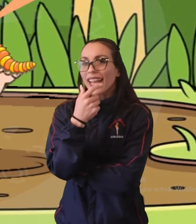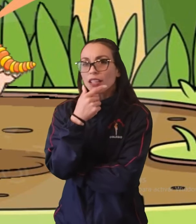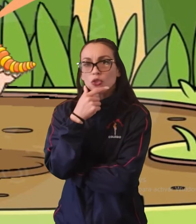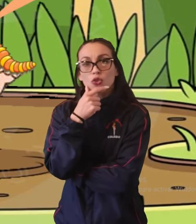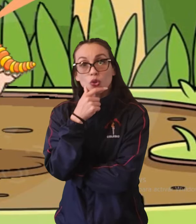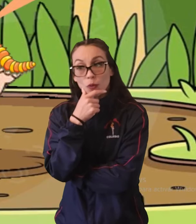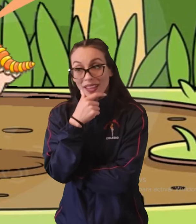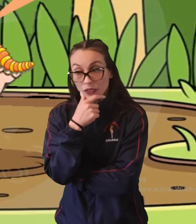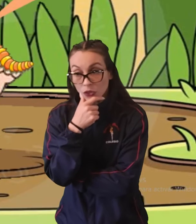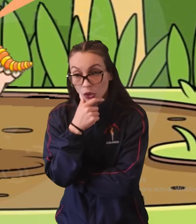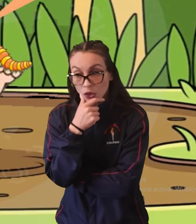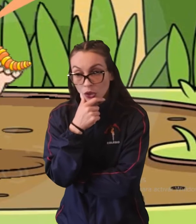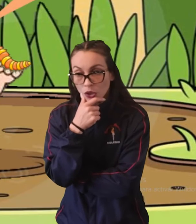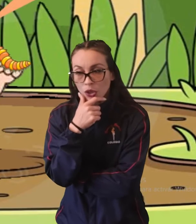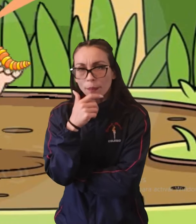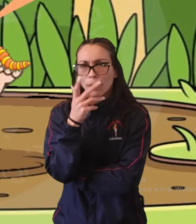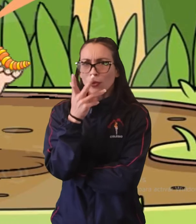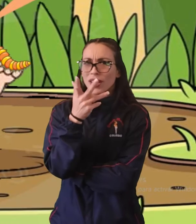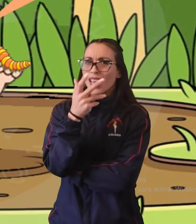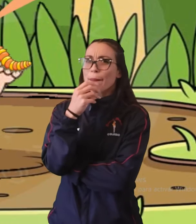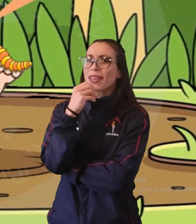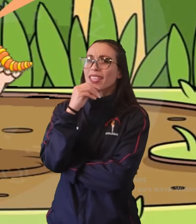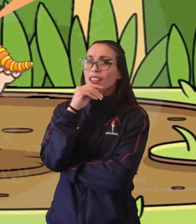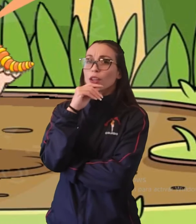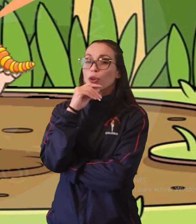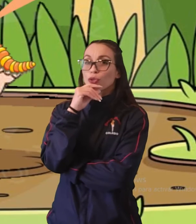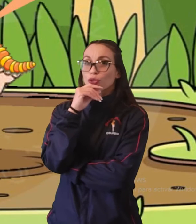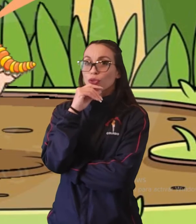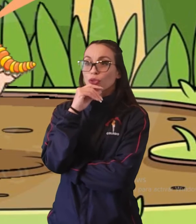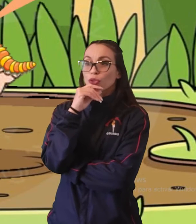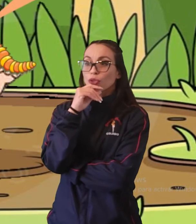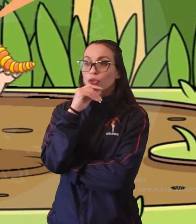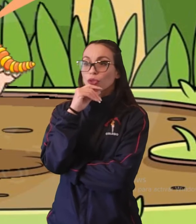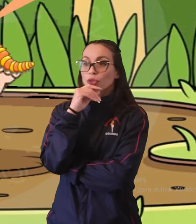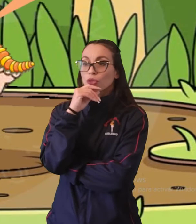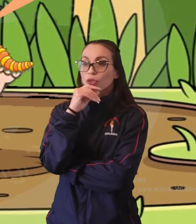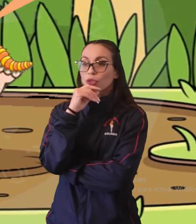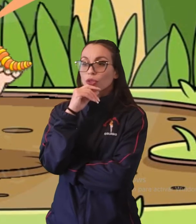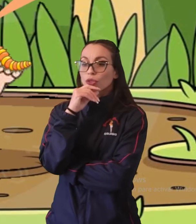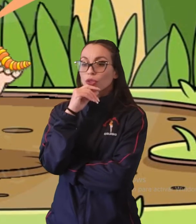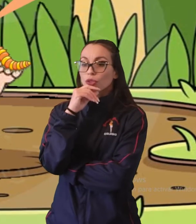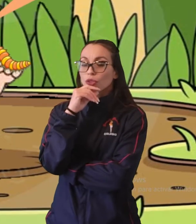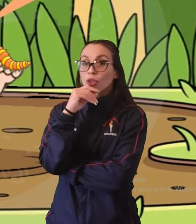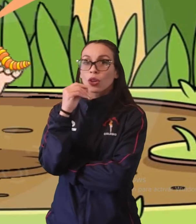¿Con qué instrumento podría medirlos?